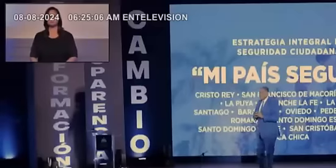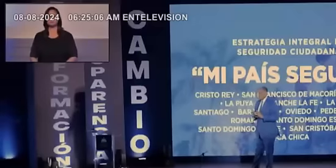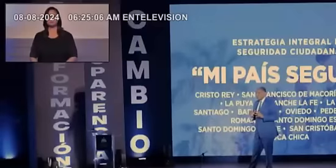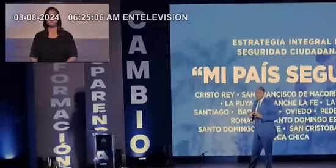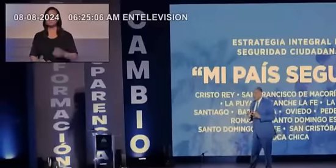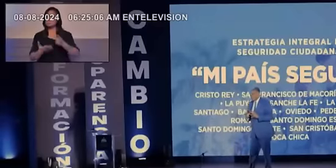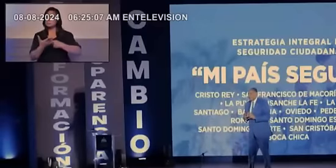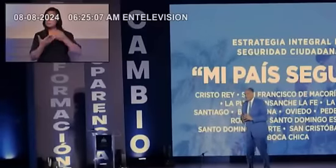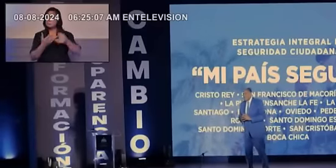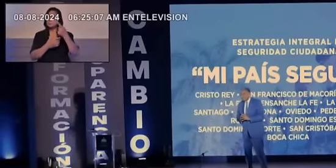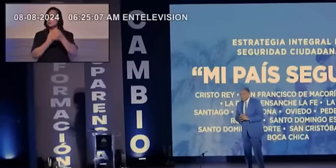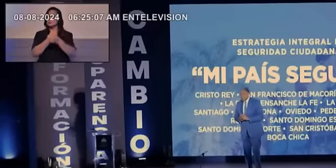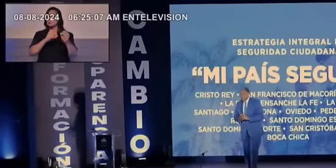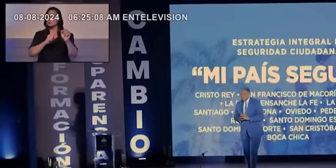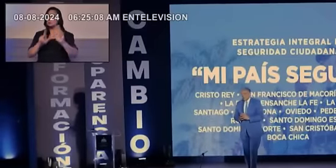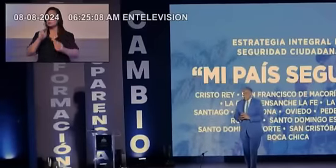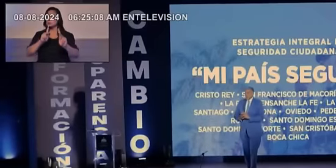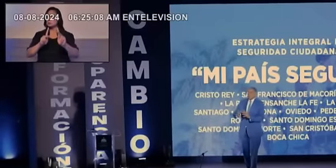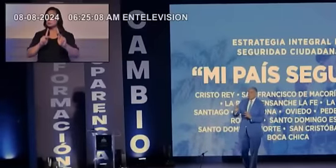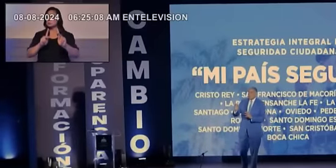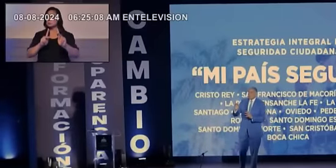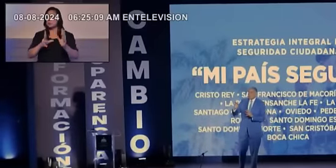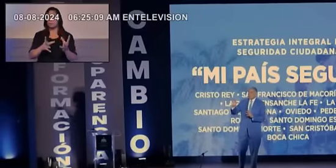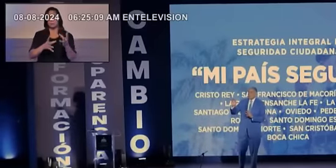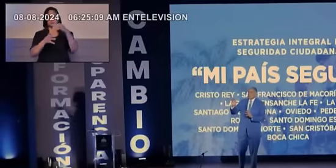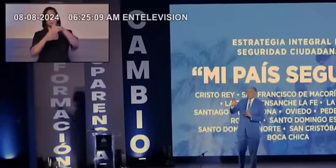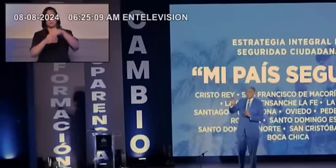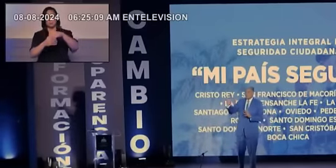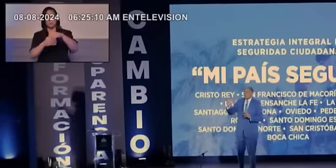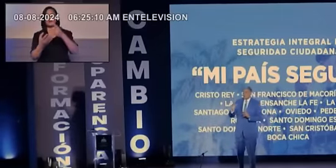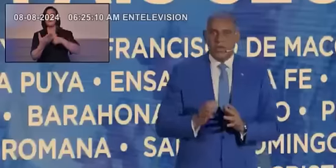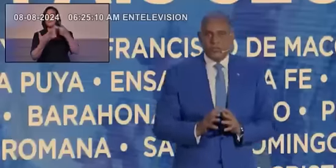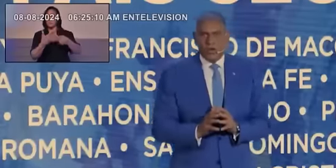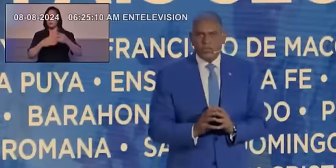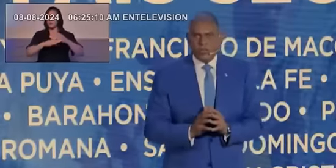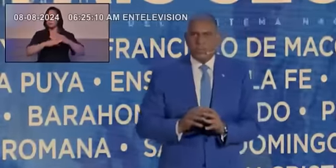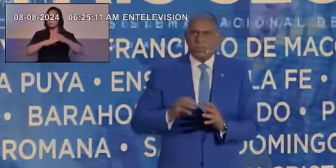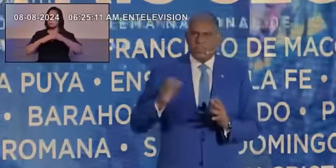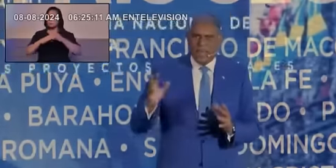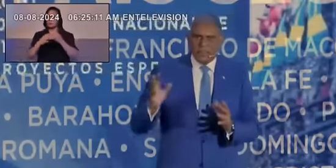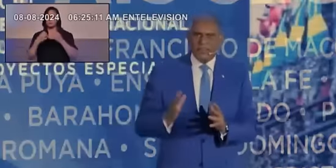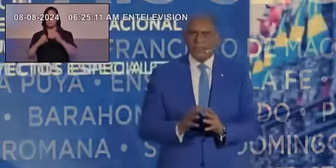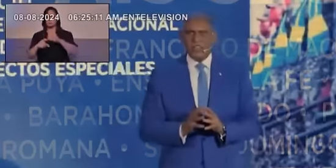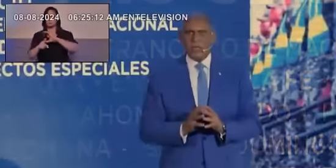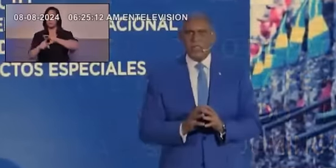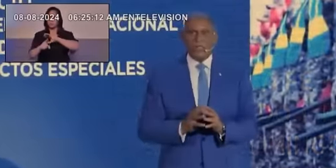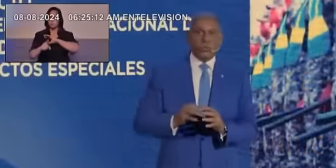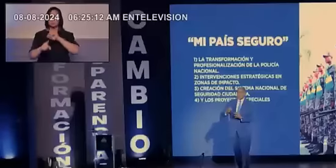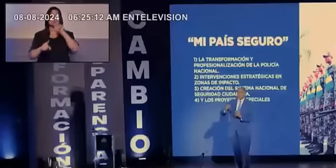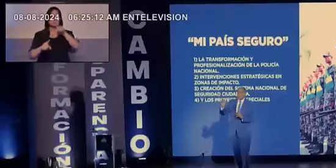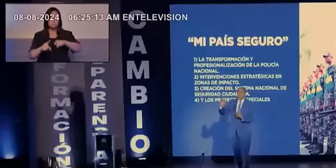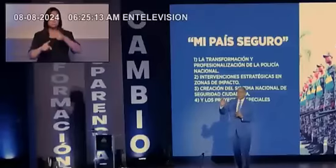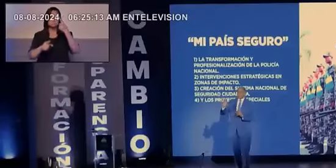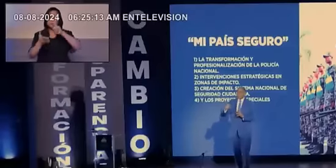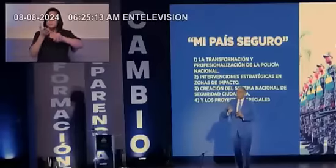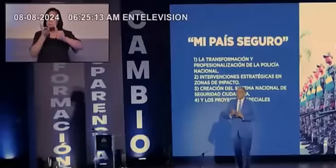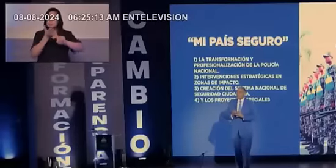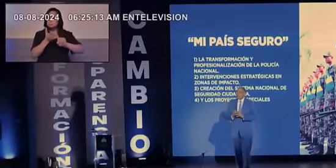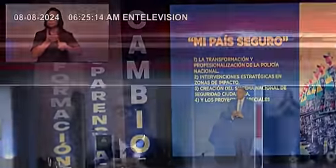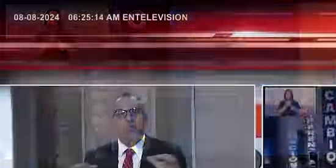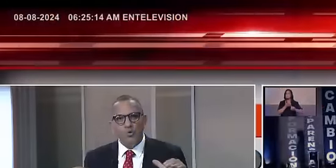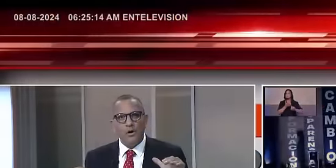bien. Pero de implementar un plan mi barrio seguro, eso no se percibió